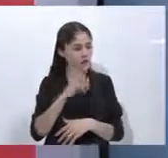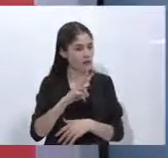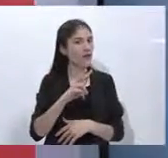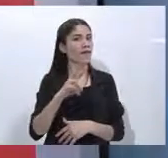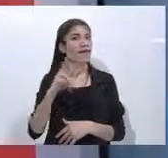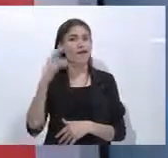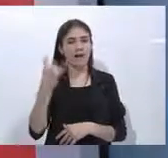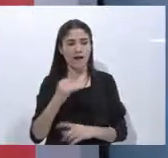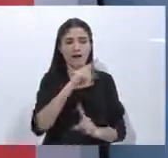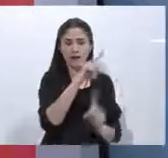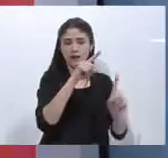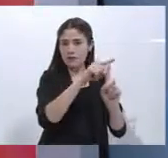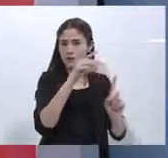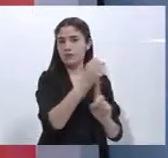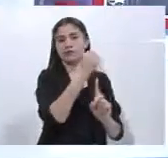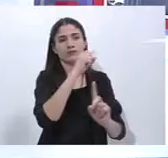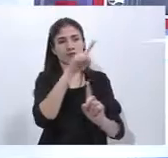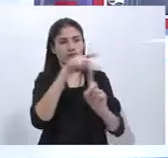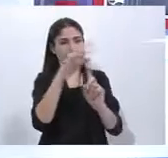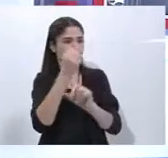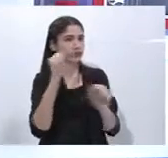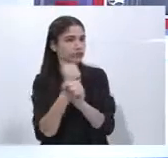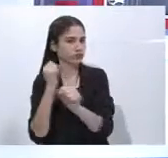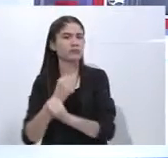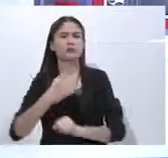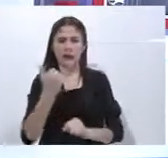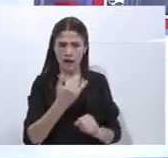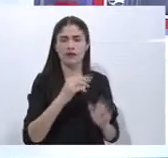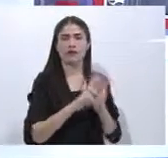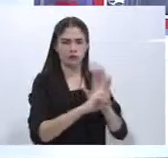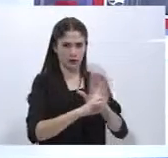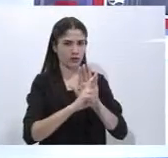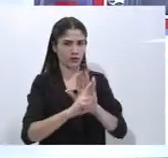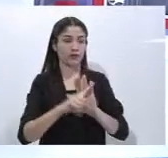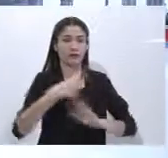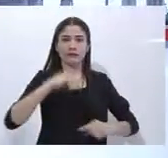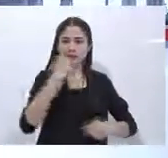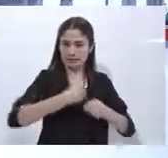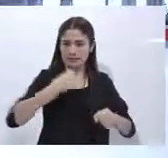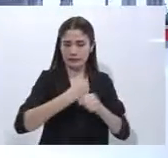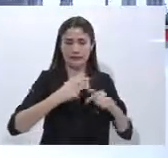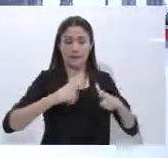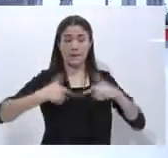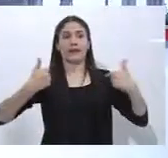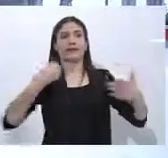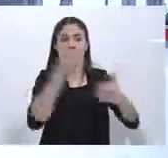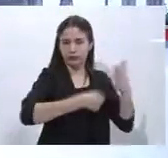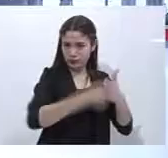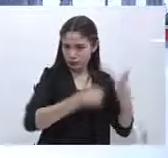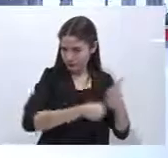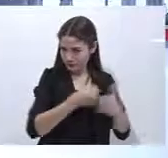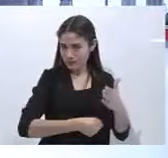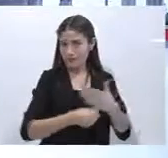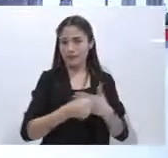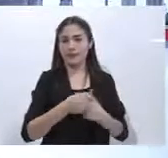objetivos que nos hemos propuesto un orgullo realmente y de augusto recordar aquella frase mitológica que quedó